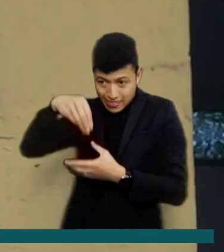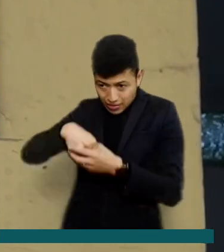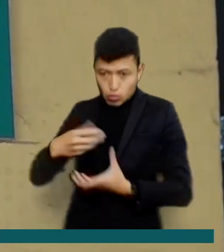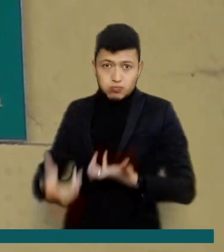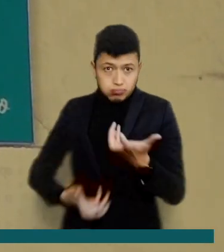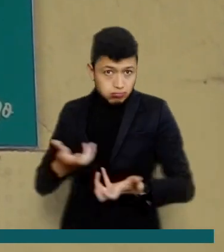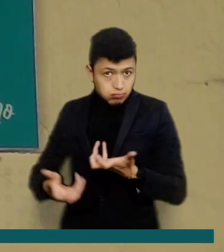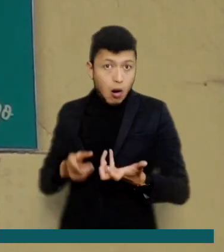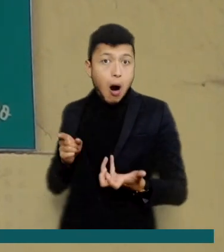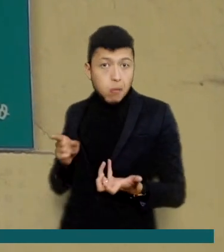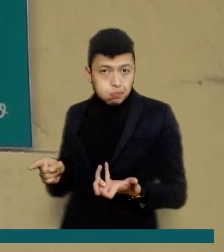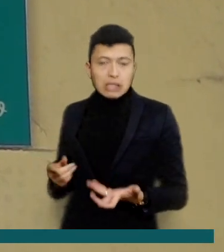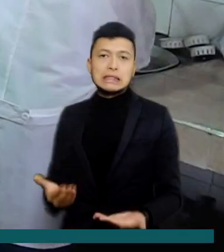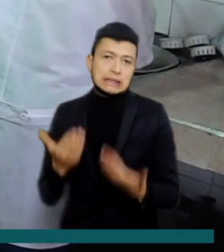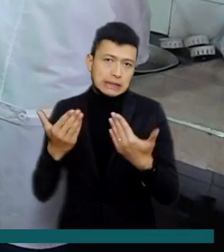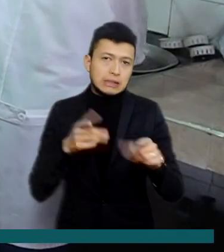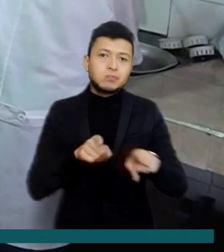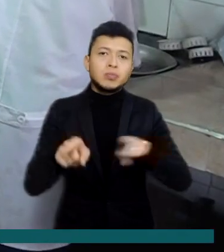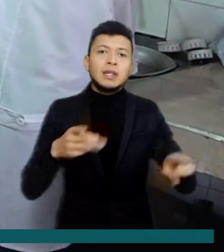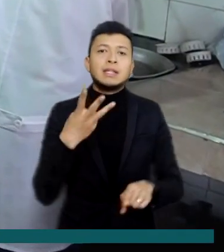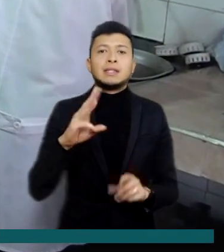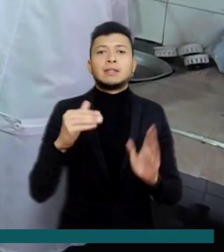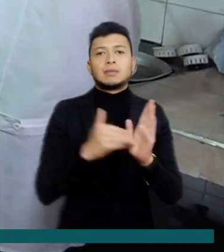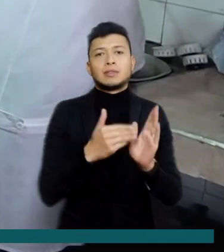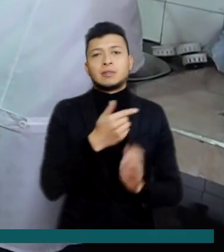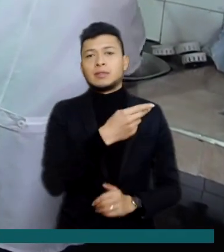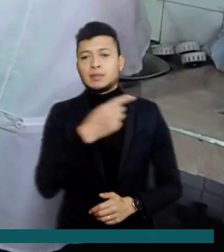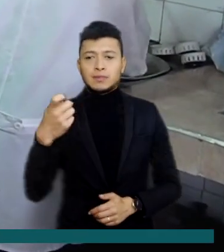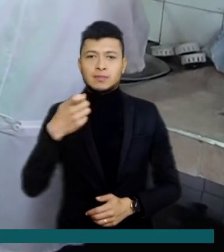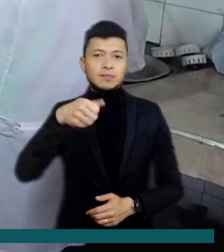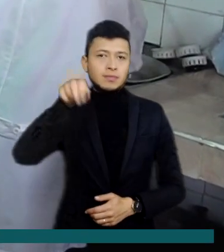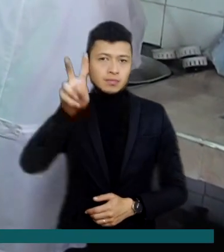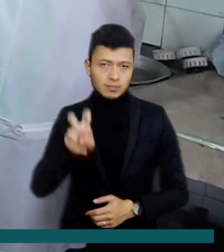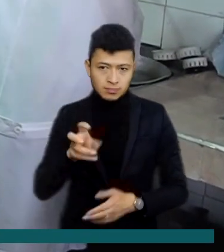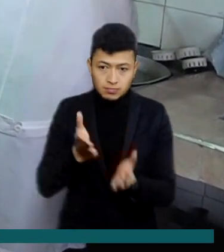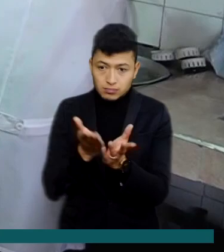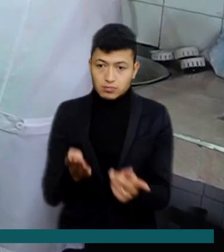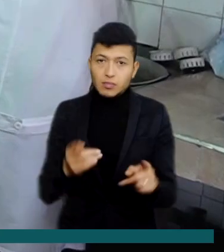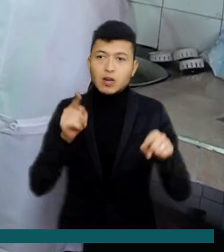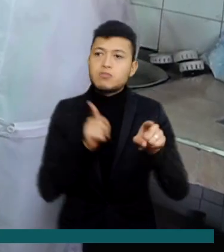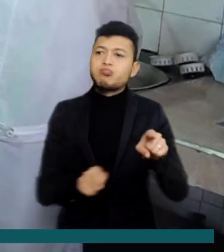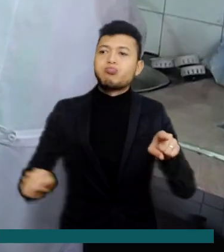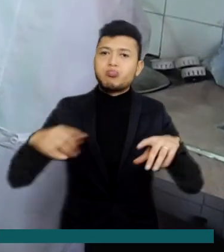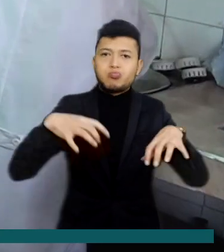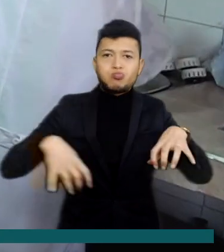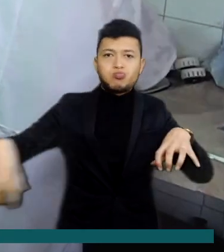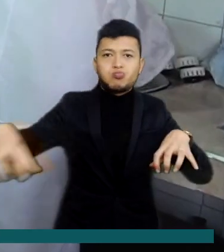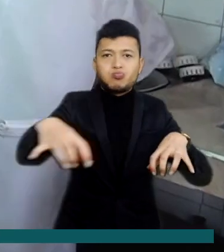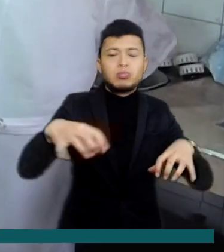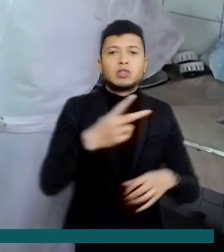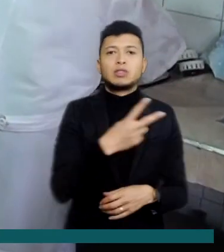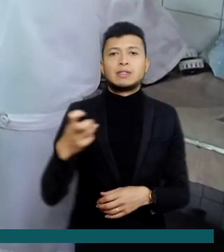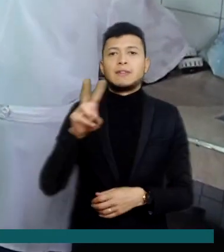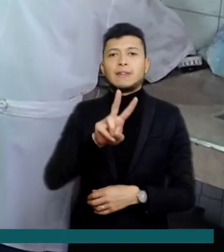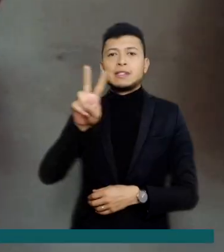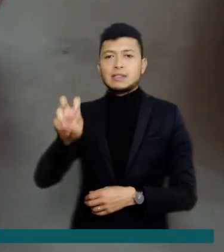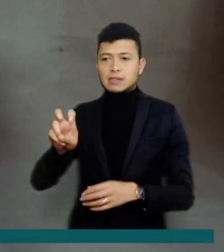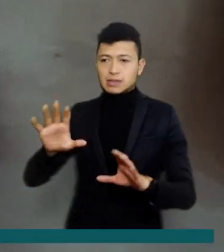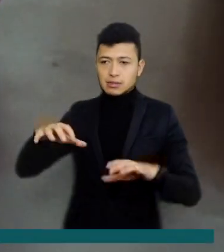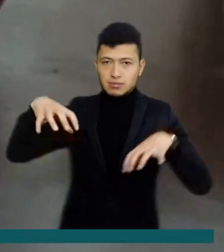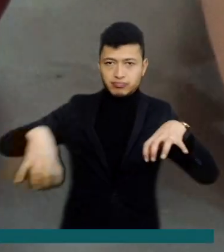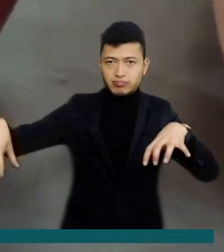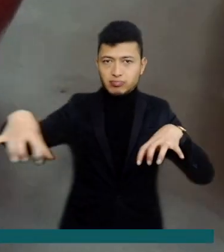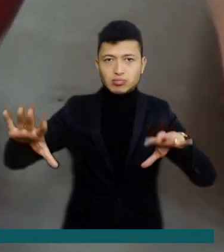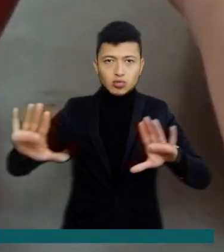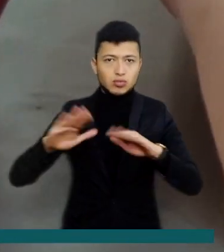en las instituciones educativas beneficiará a 13,117 estudiantes de 227 sedes educativas indígenas y